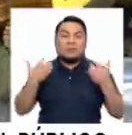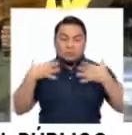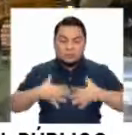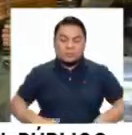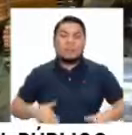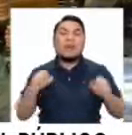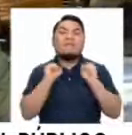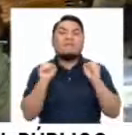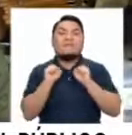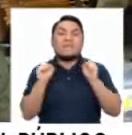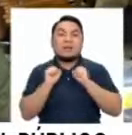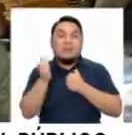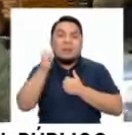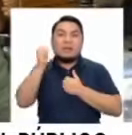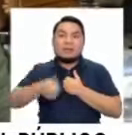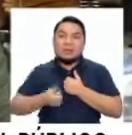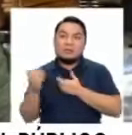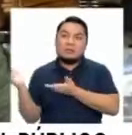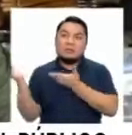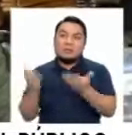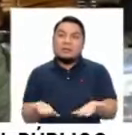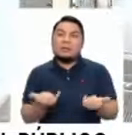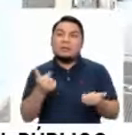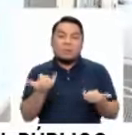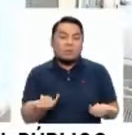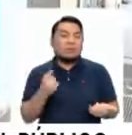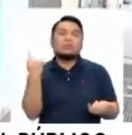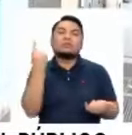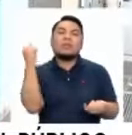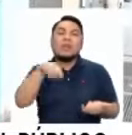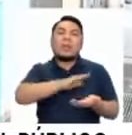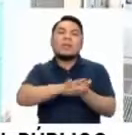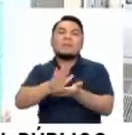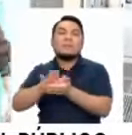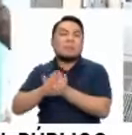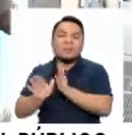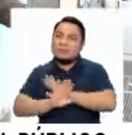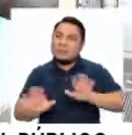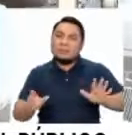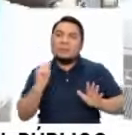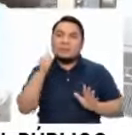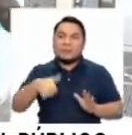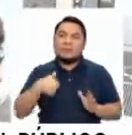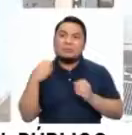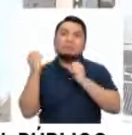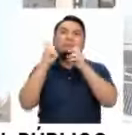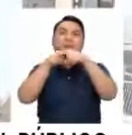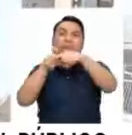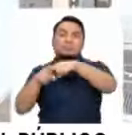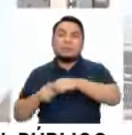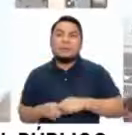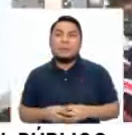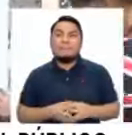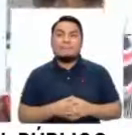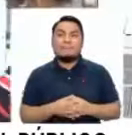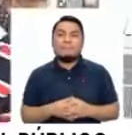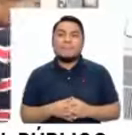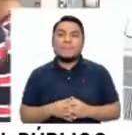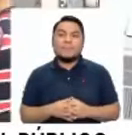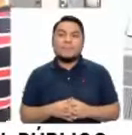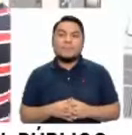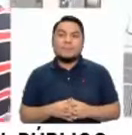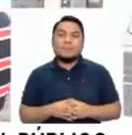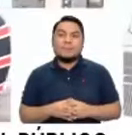invierno, solo hoy ya estamos limpiando. Mantenga su distancia, por favor, para eso están los círculos. A su